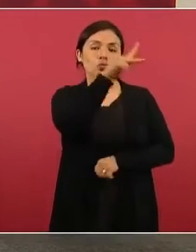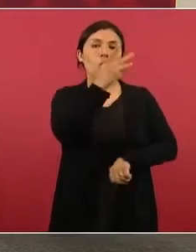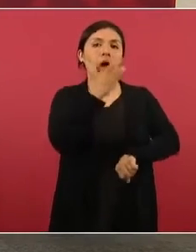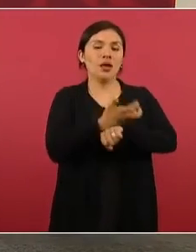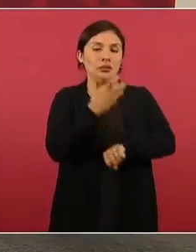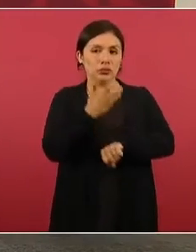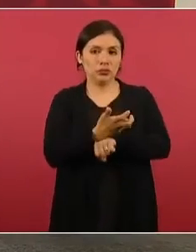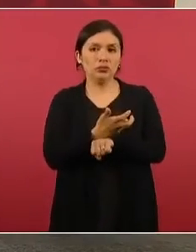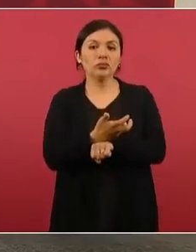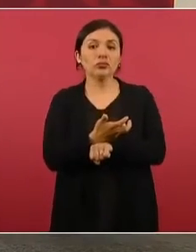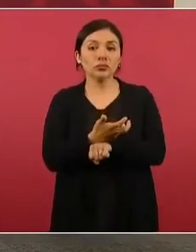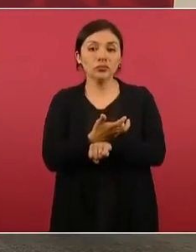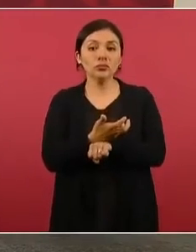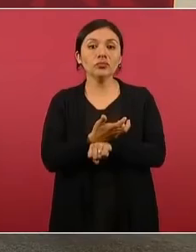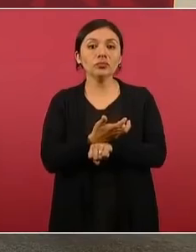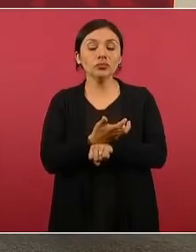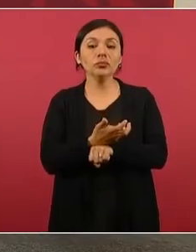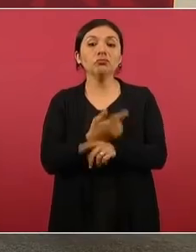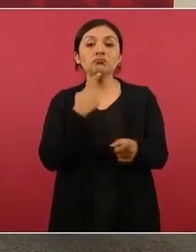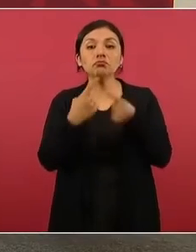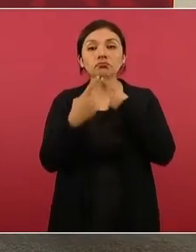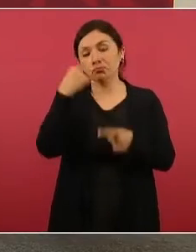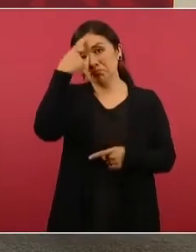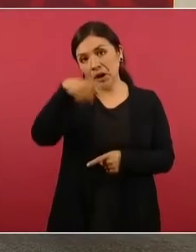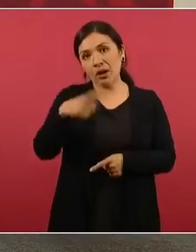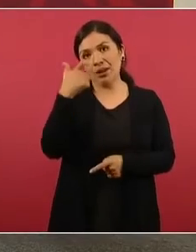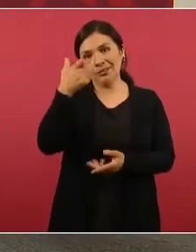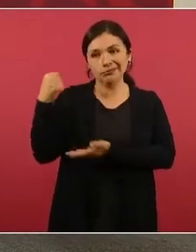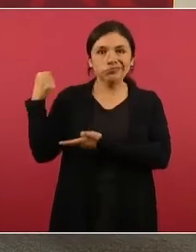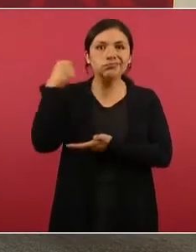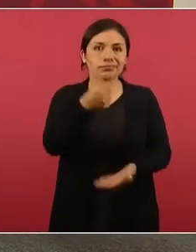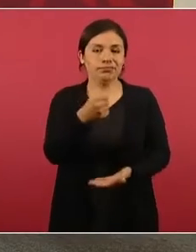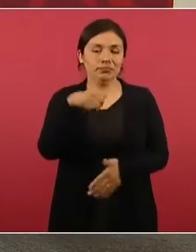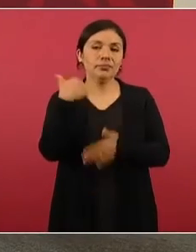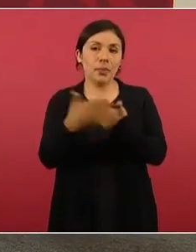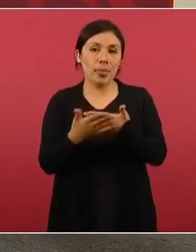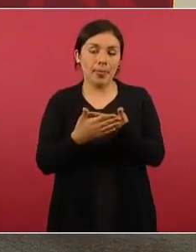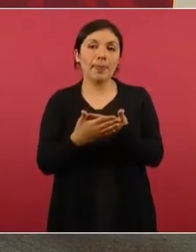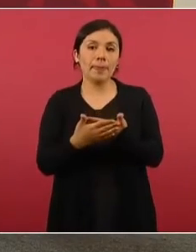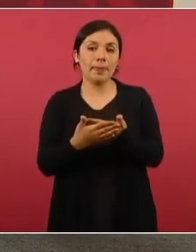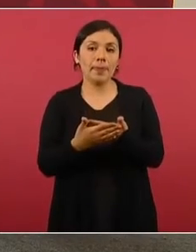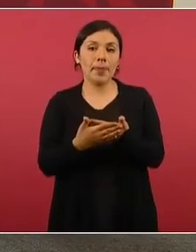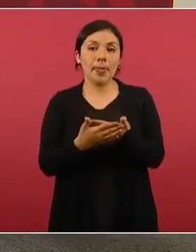Unidos para inversiones